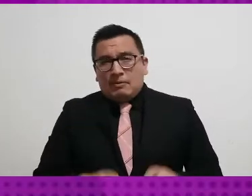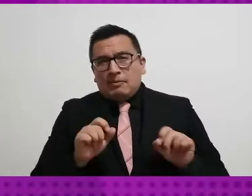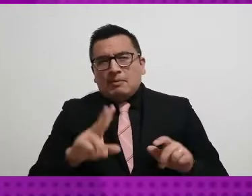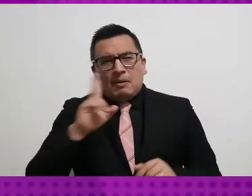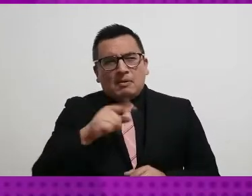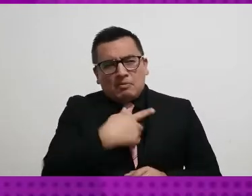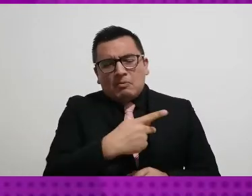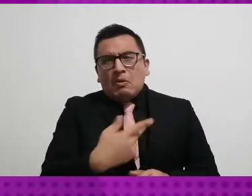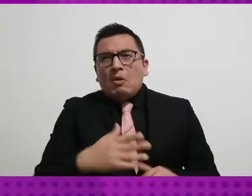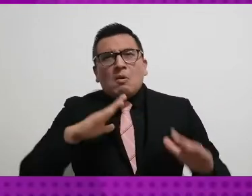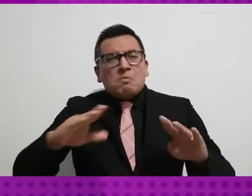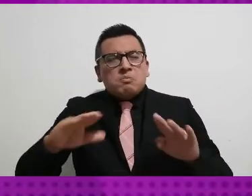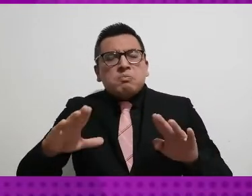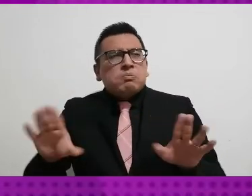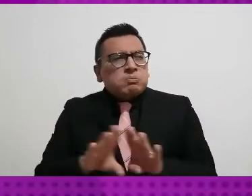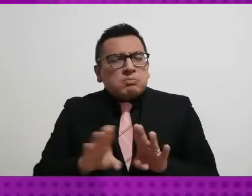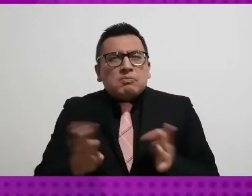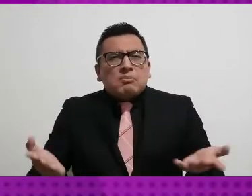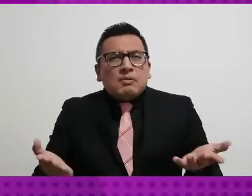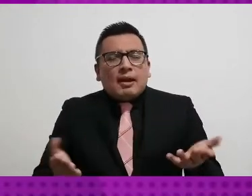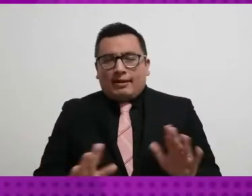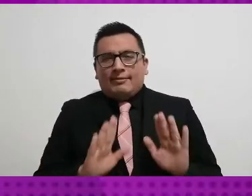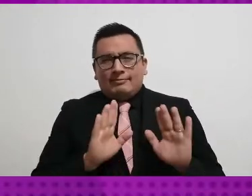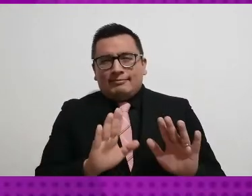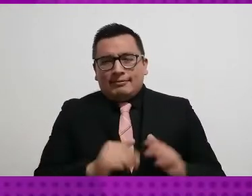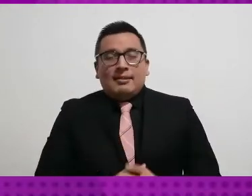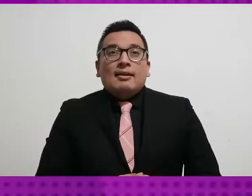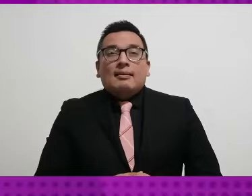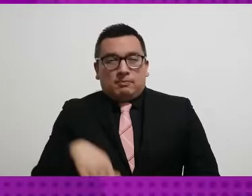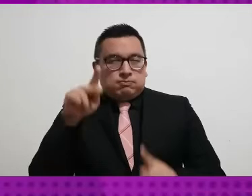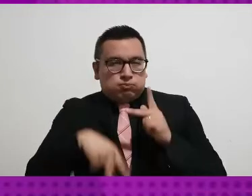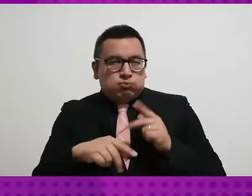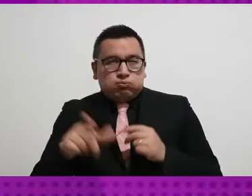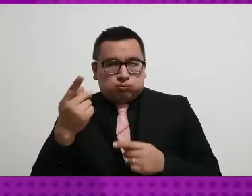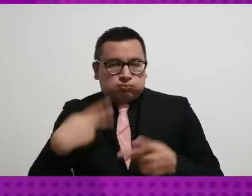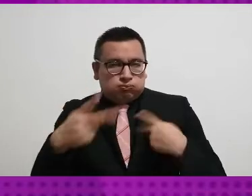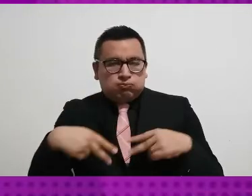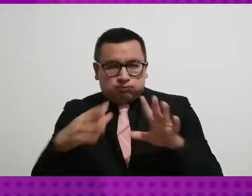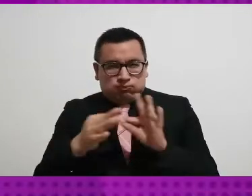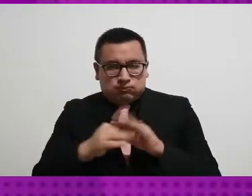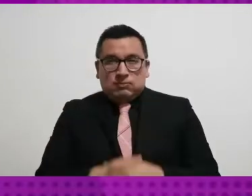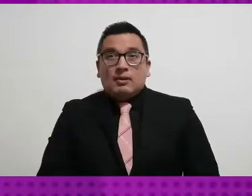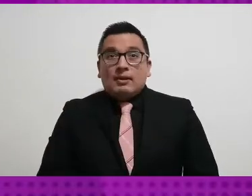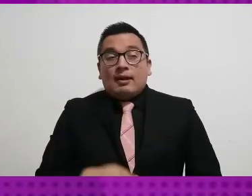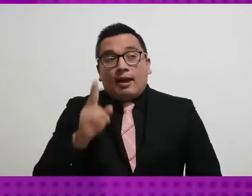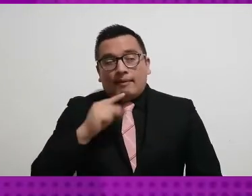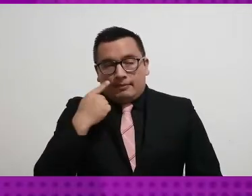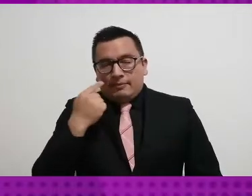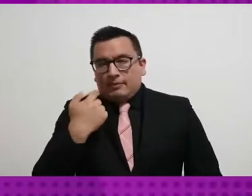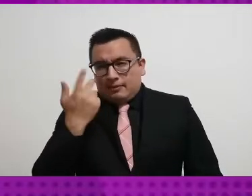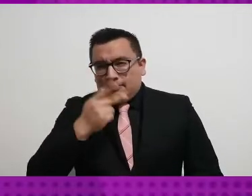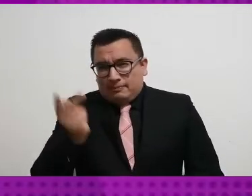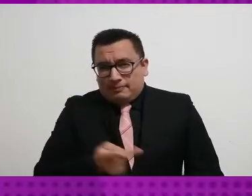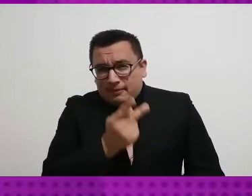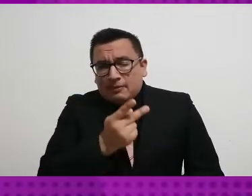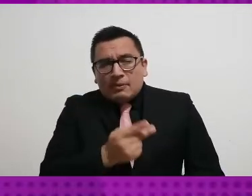cómo lo desarrolló desde la vida académica. Pero de esto me gustaría hablarlo al regresar de esta pausa y quisiera regresar con una pregunta,